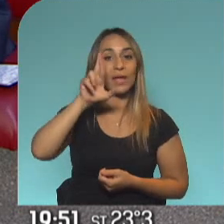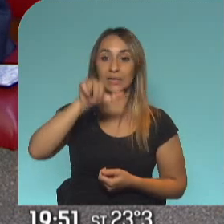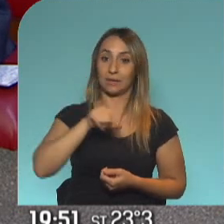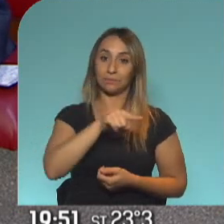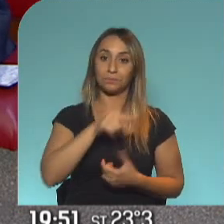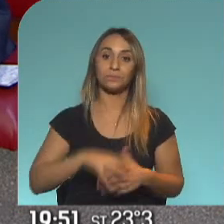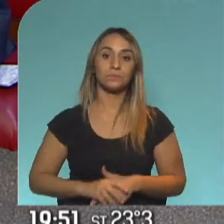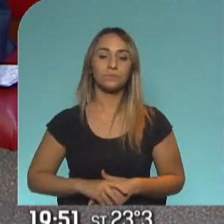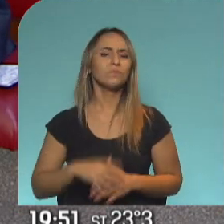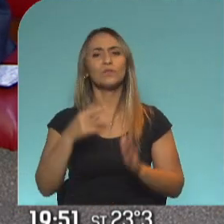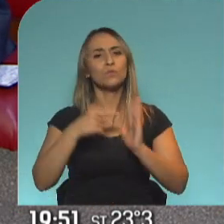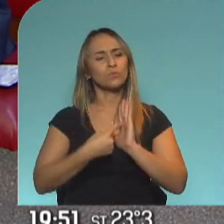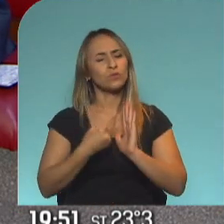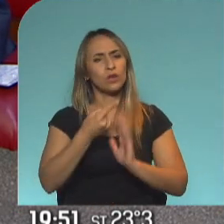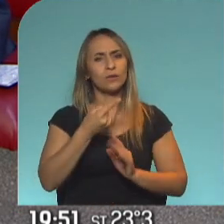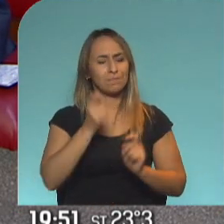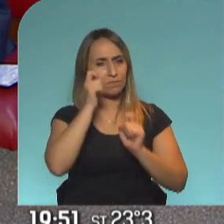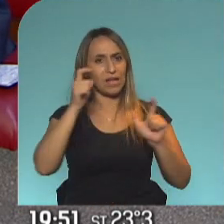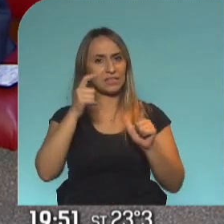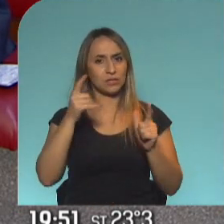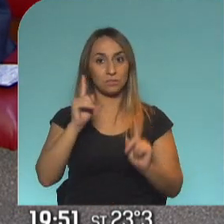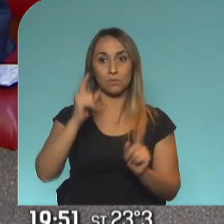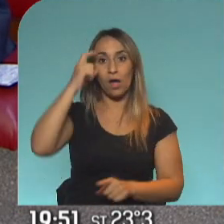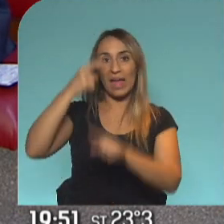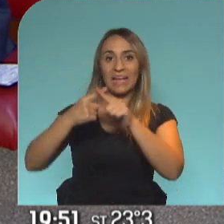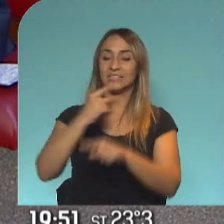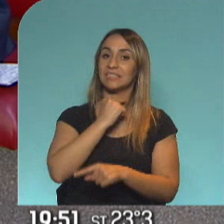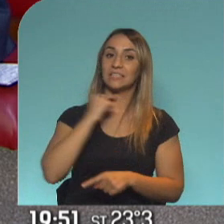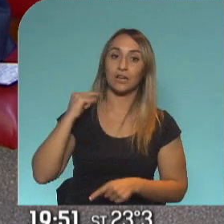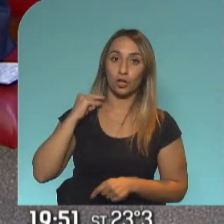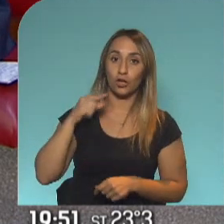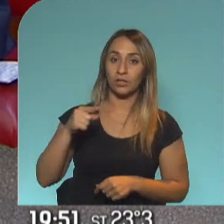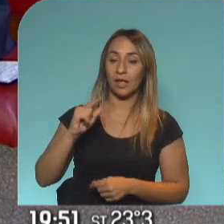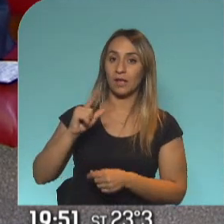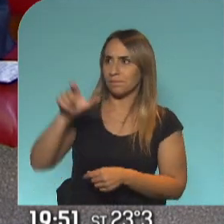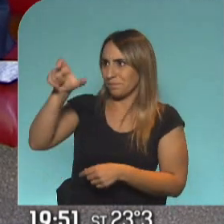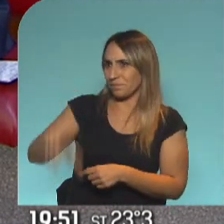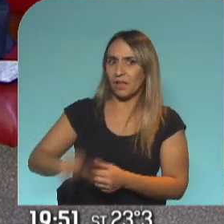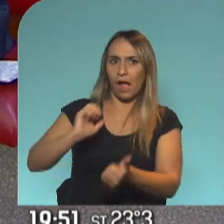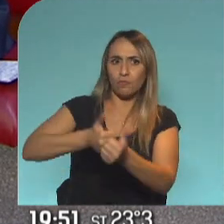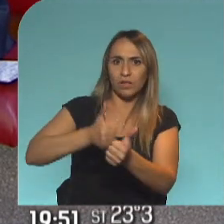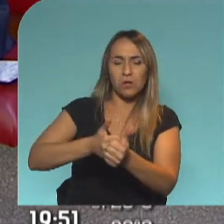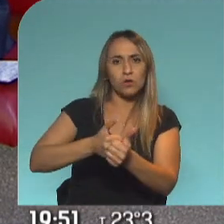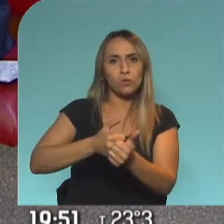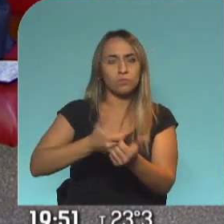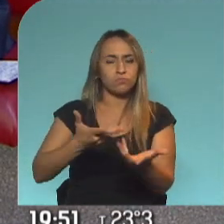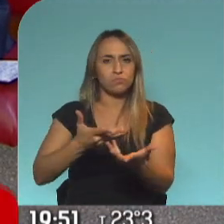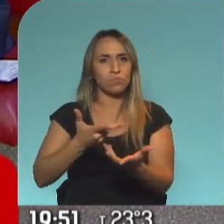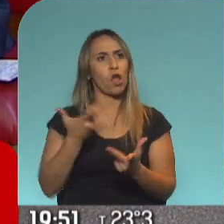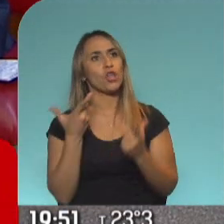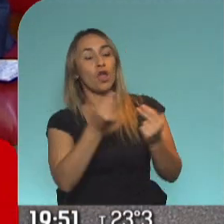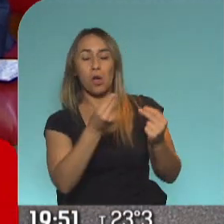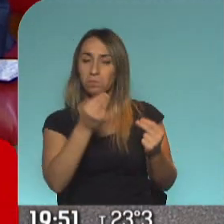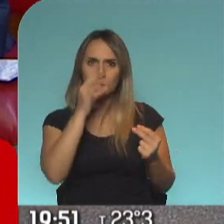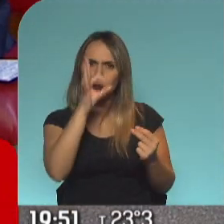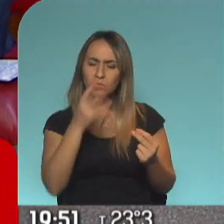la atención, esta persona, este ex sacerdote, este abusador, nunca negó los hechos. No, para